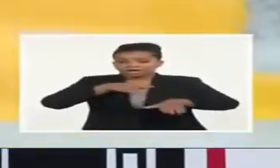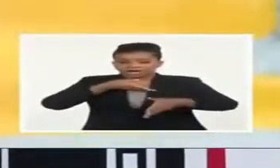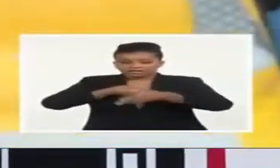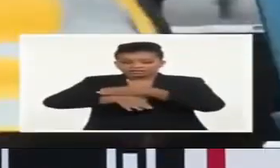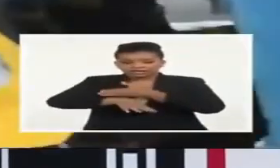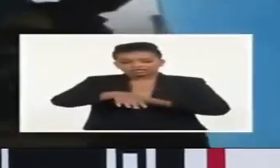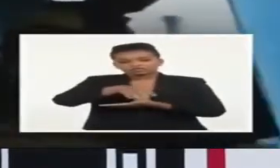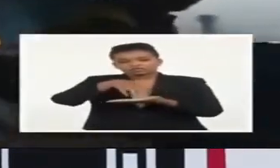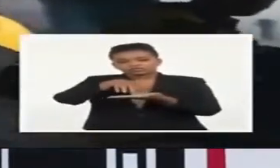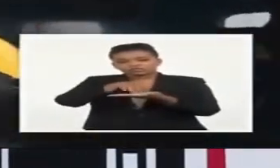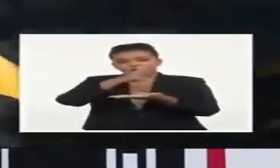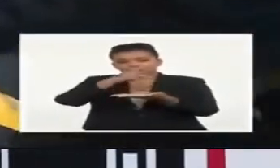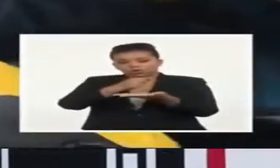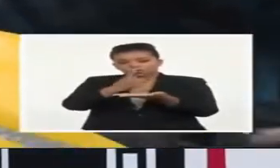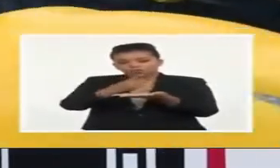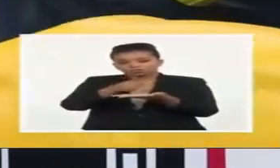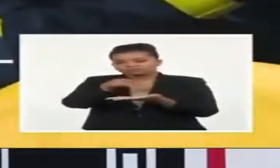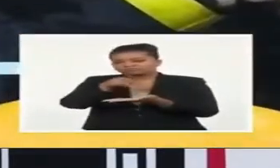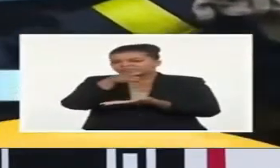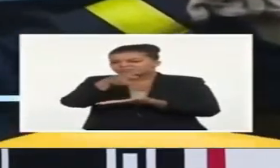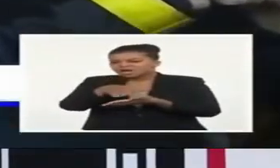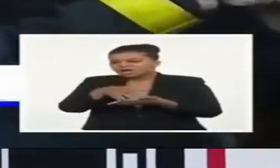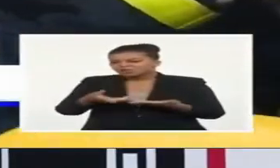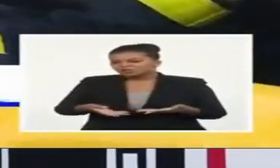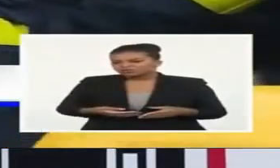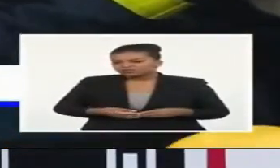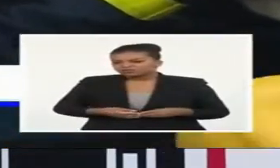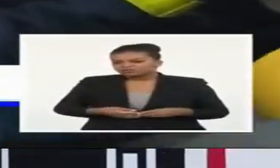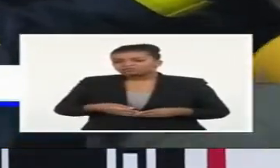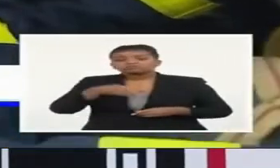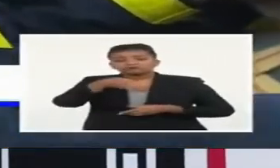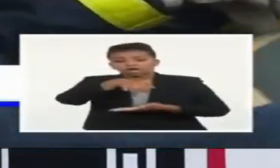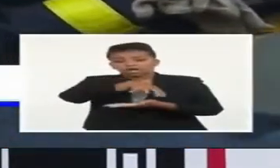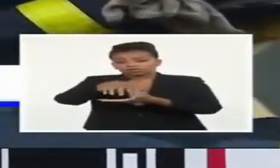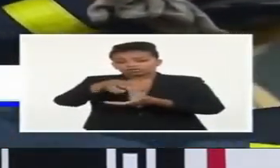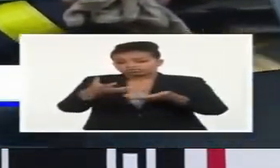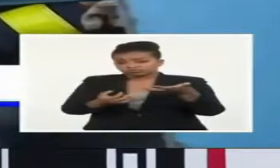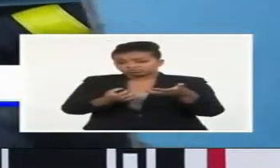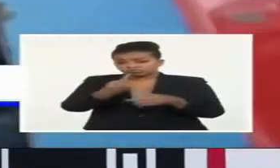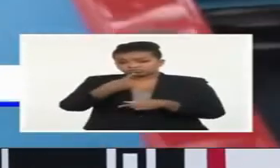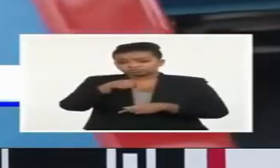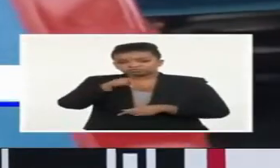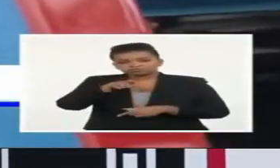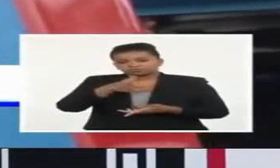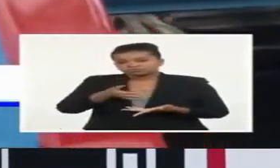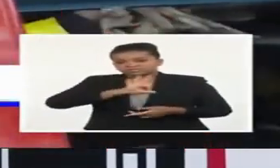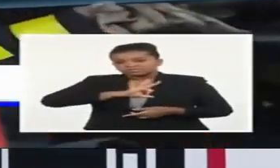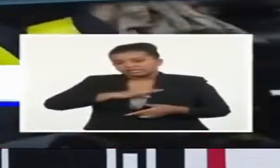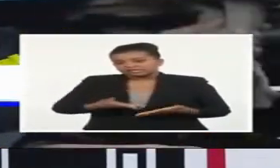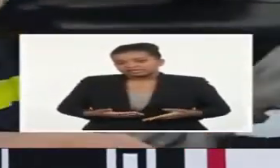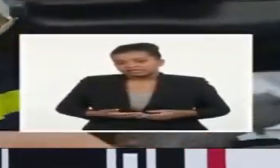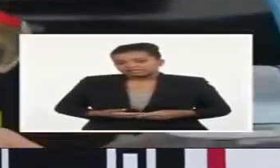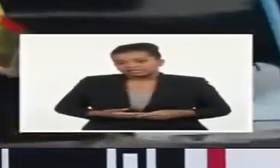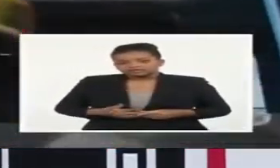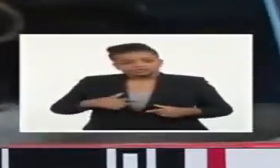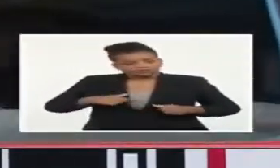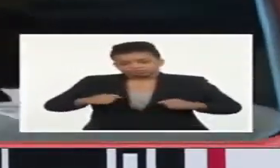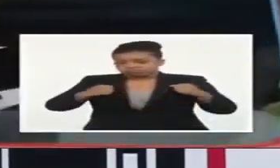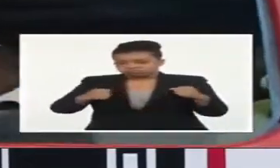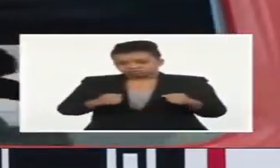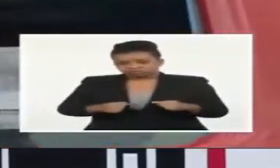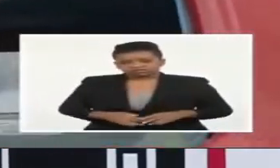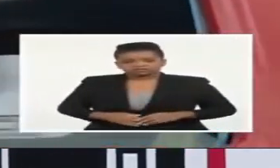director ahora de Coupé, que ese ya se tiene que ir. Y el ministro tiene que renunciar. Pero estamos hablando de